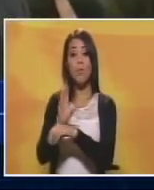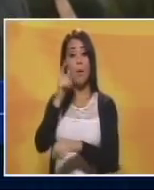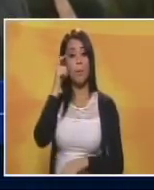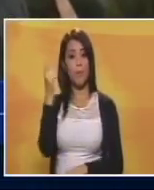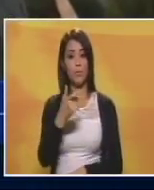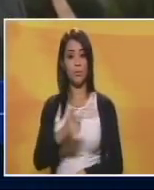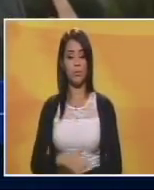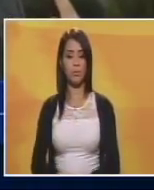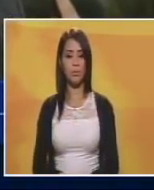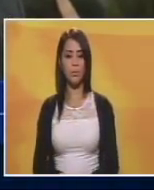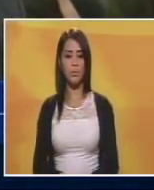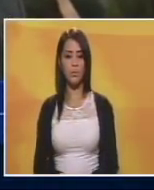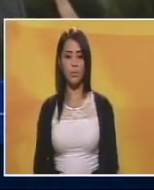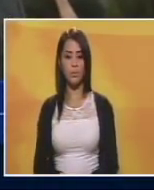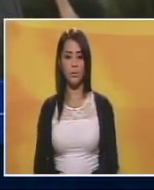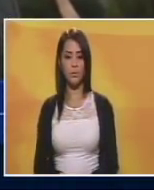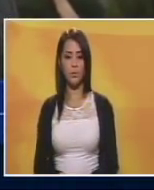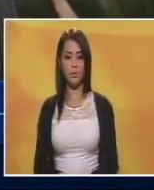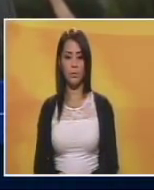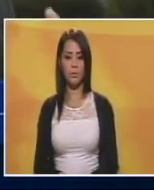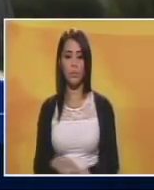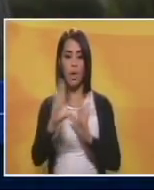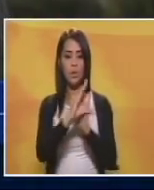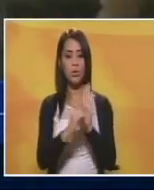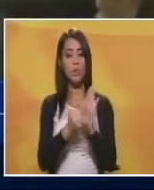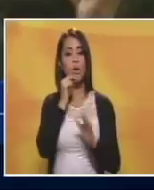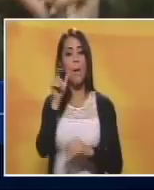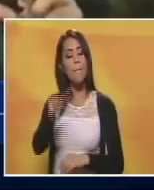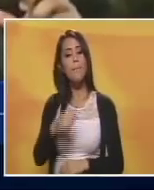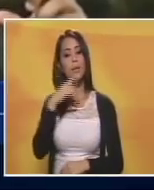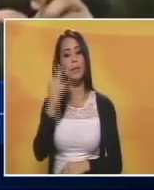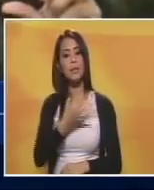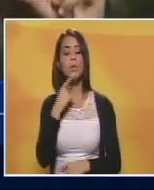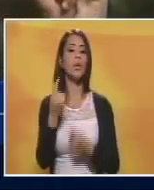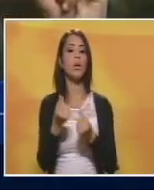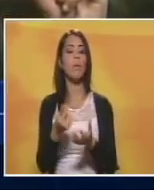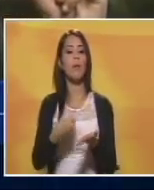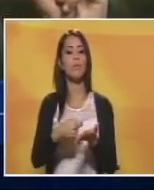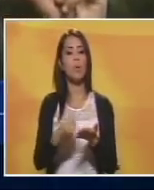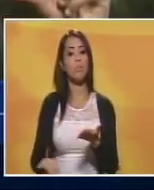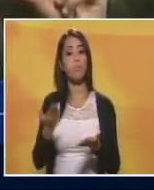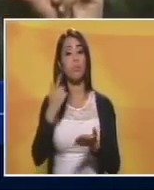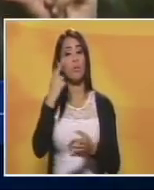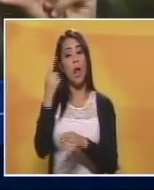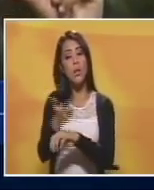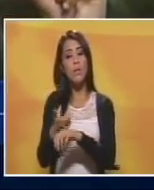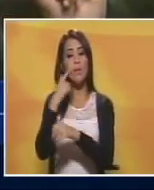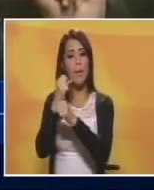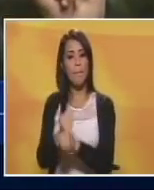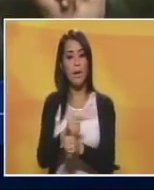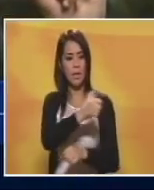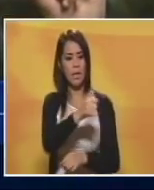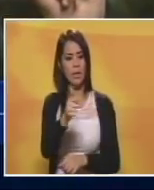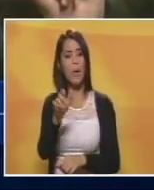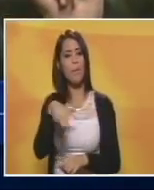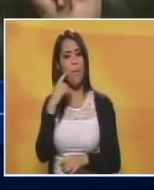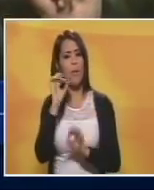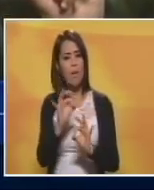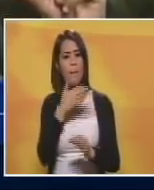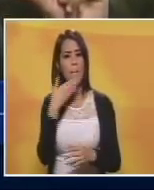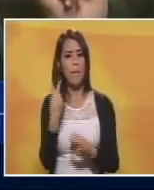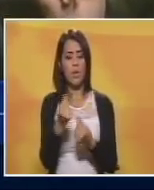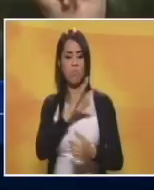pueblo. El constituyente aseguró que con el aumento salarial el gobierno espera que cada ciudadano pueda recuperar